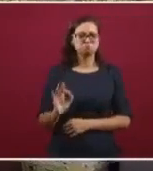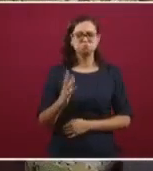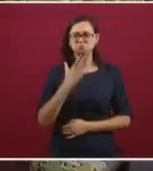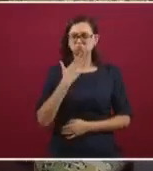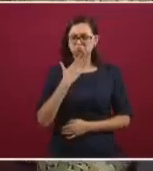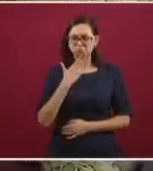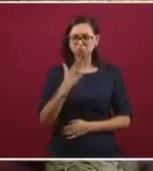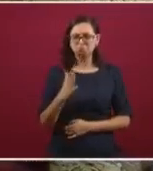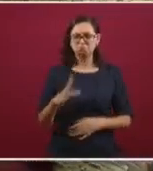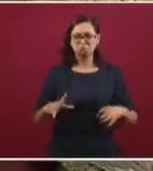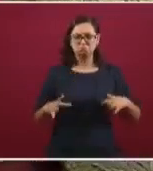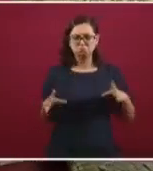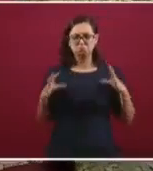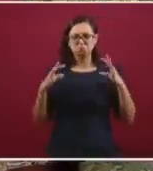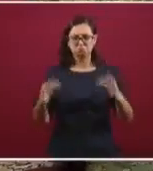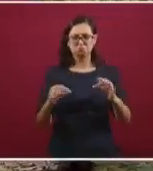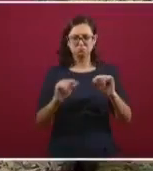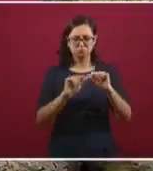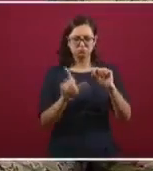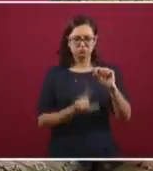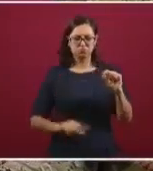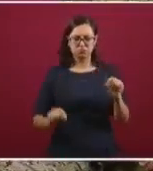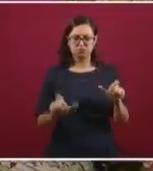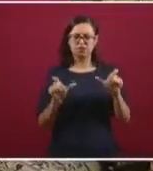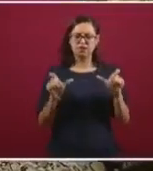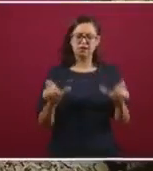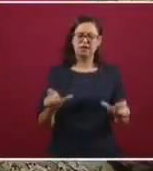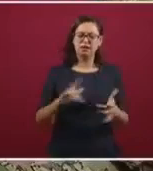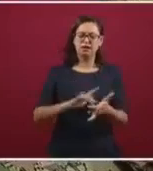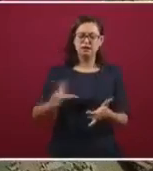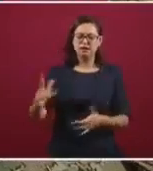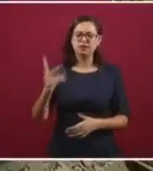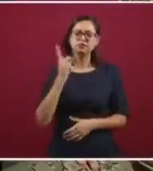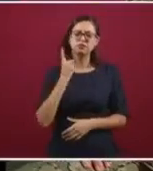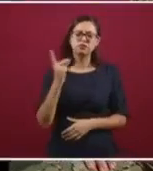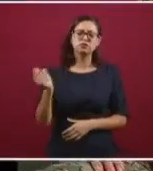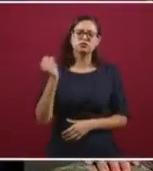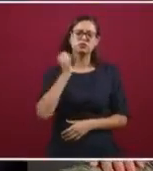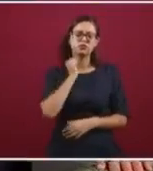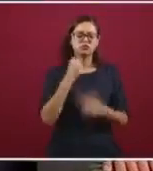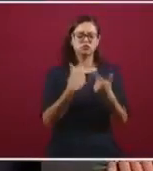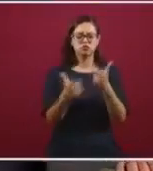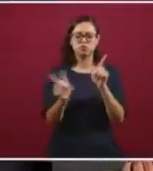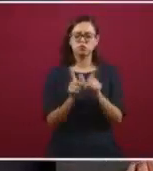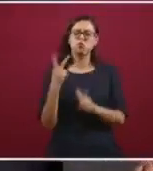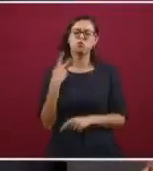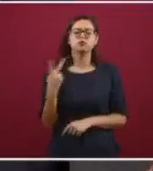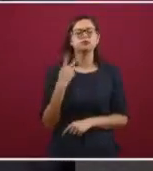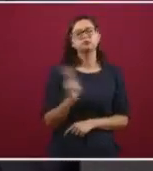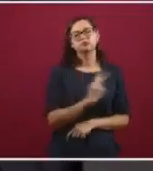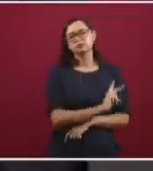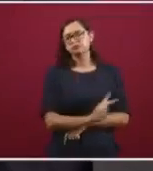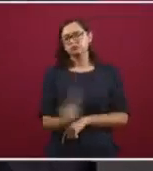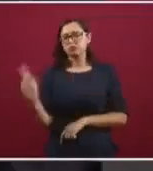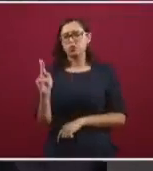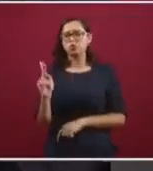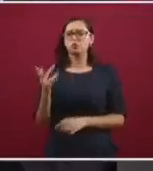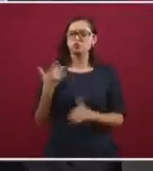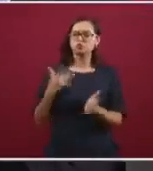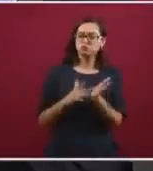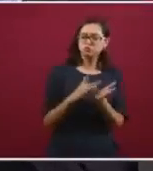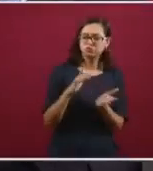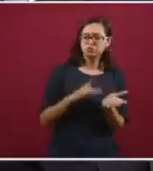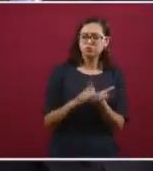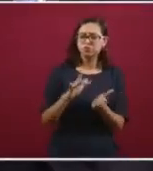la Guardia Nacional, agradecerle a los legisladores de todos los partidos que nos